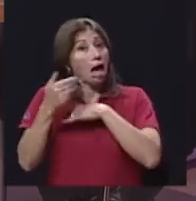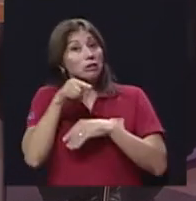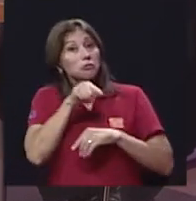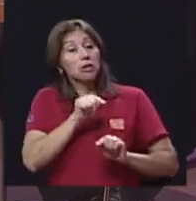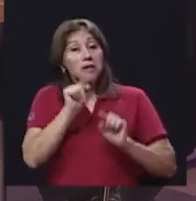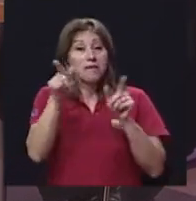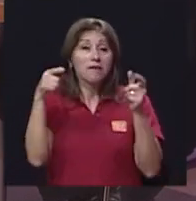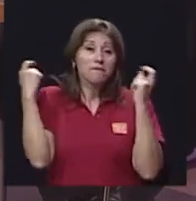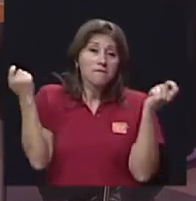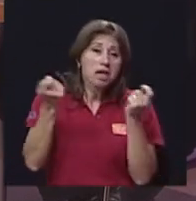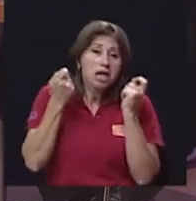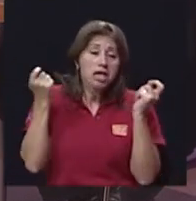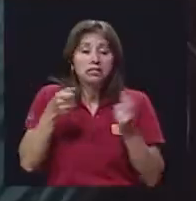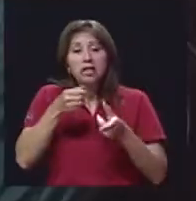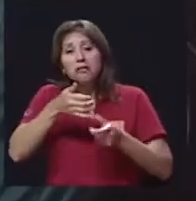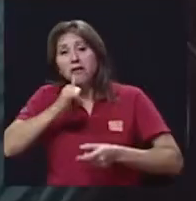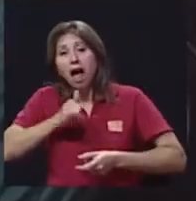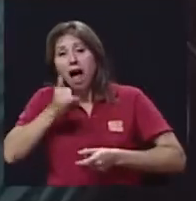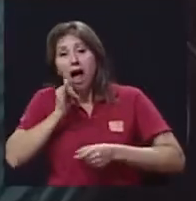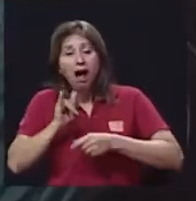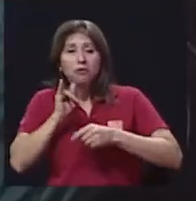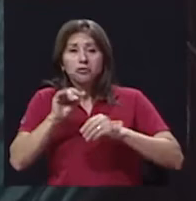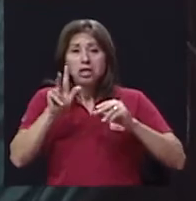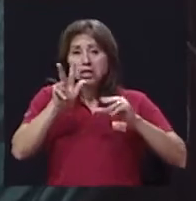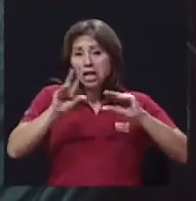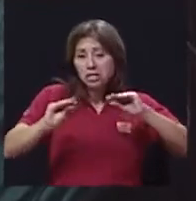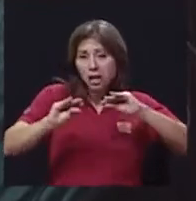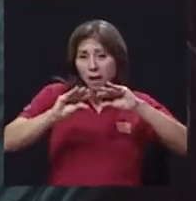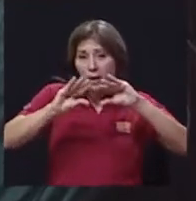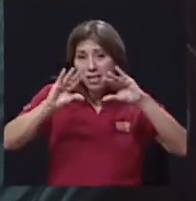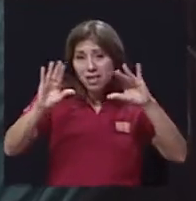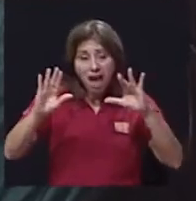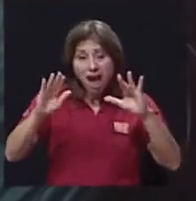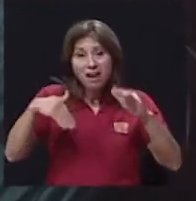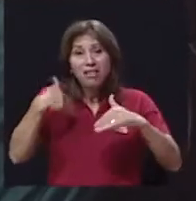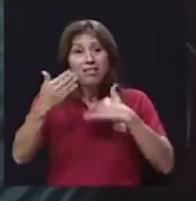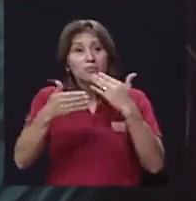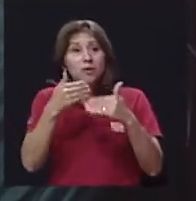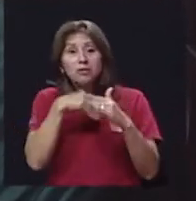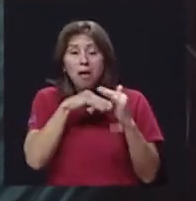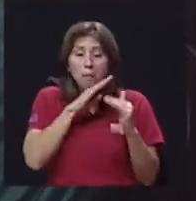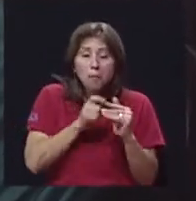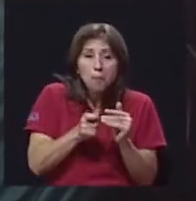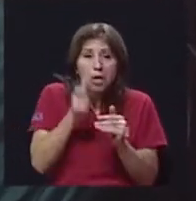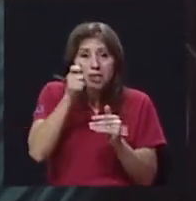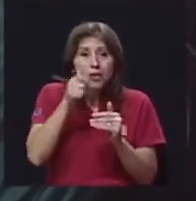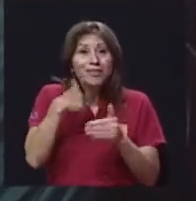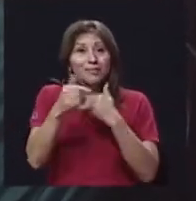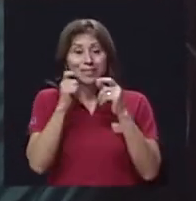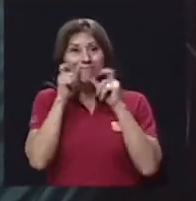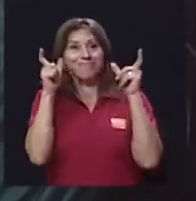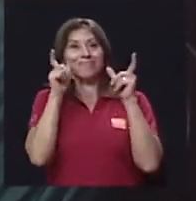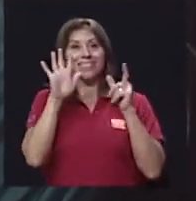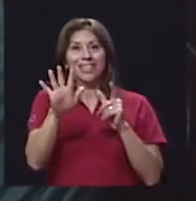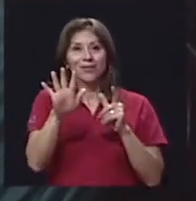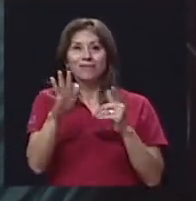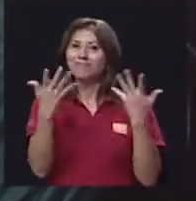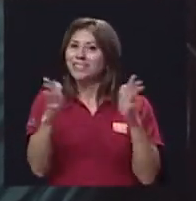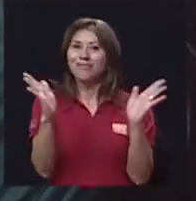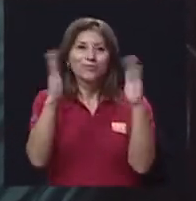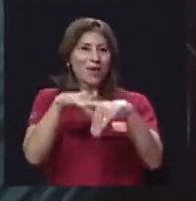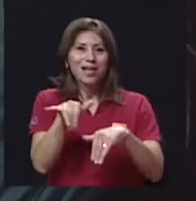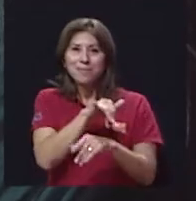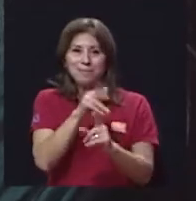se iba de fiesta hasta las tres de la mañana y se levantaba a las cinco y siete ya no existe desapareció y tu cuerpo cambio tus hormonas